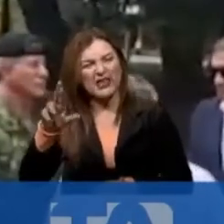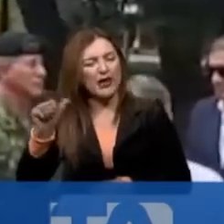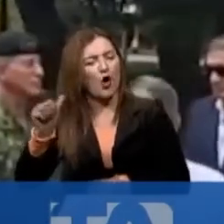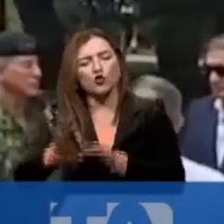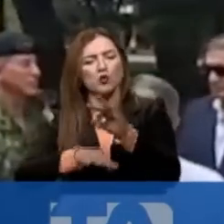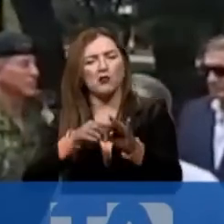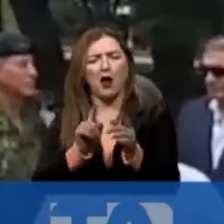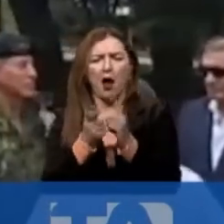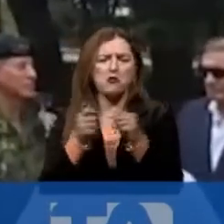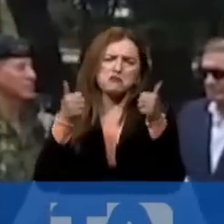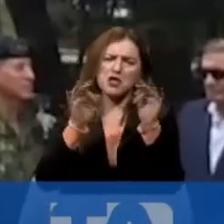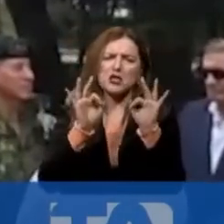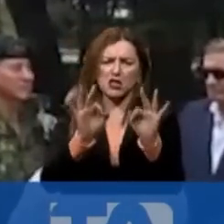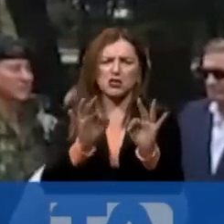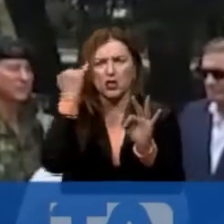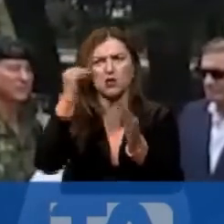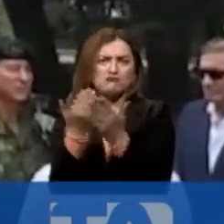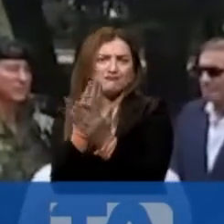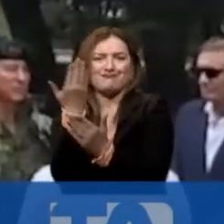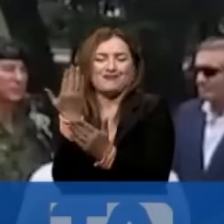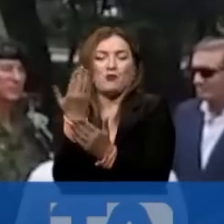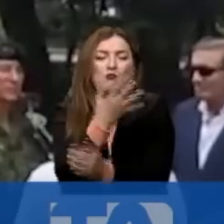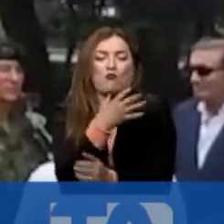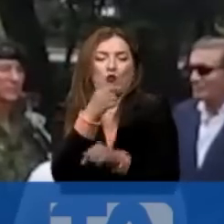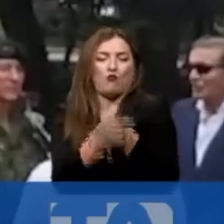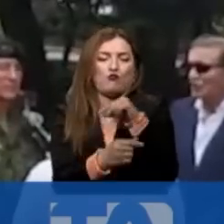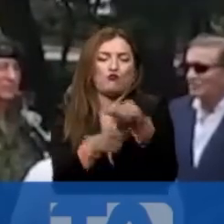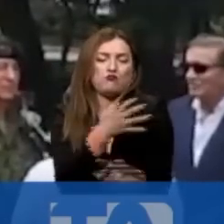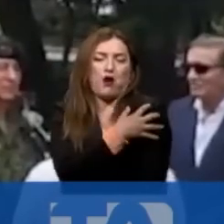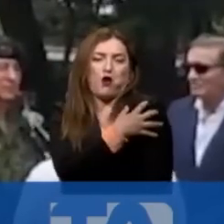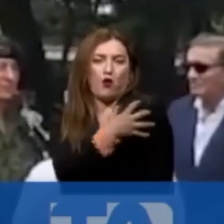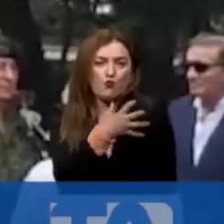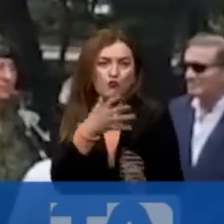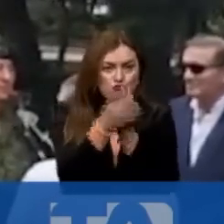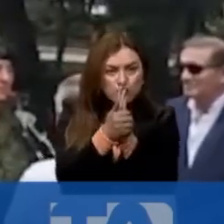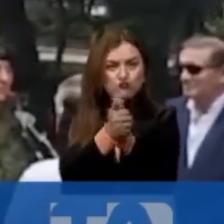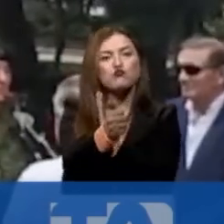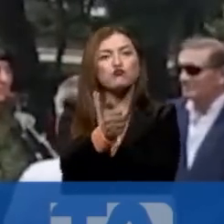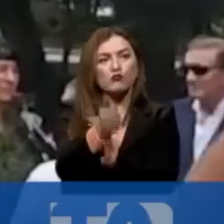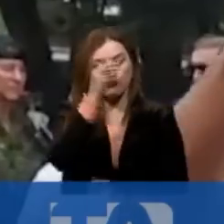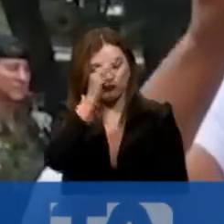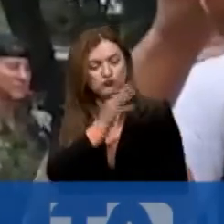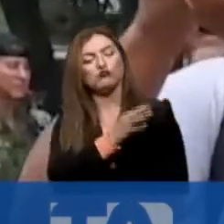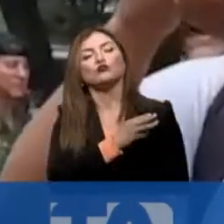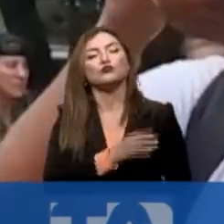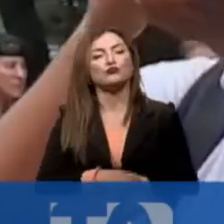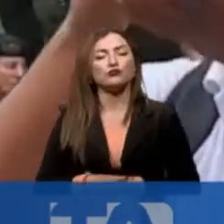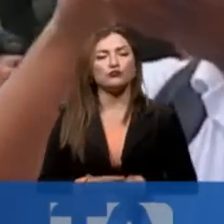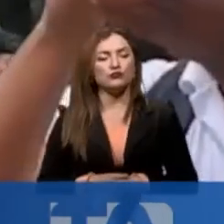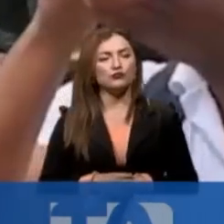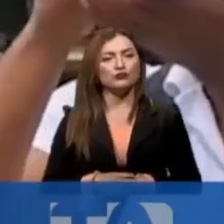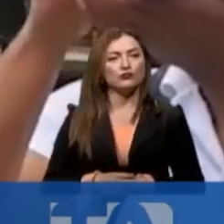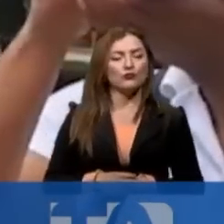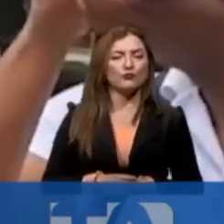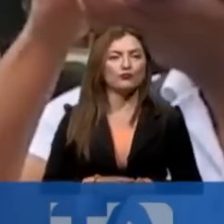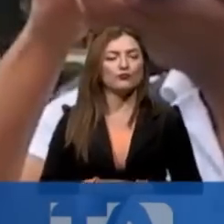son innovadores y poco a poco vamos fortaleciendo las capacidades de Fuerzas Armadas y también las capacidades de aquí de la